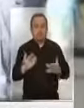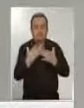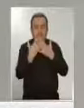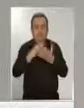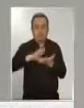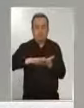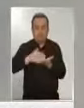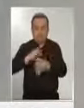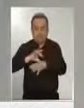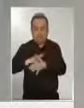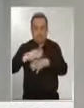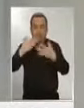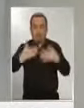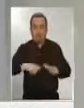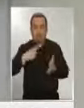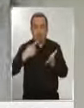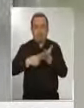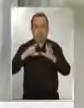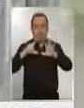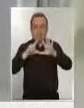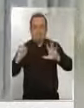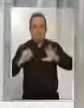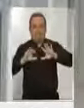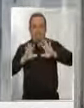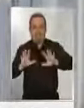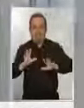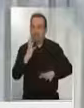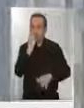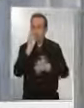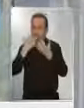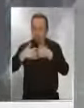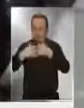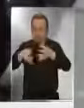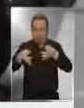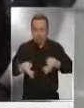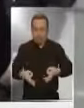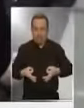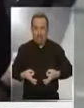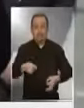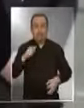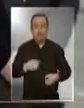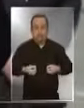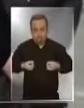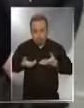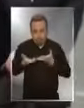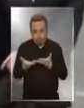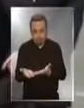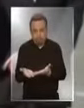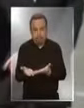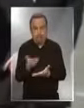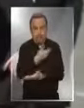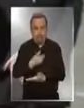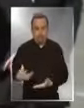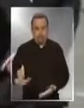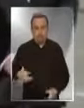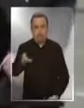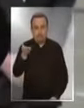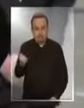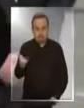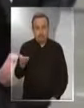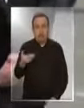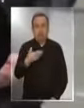de Chile ya cuenta con 1.710 ventiladores en total. Ponemos a disposición del gobierno y de